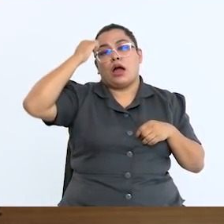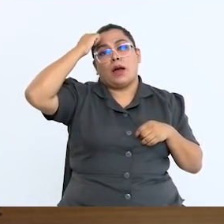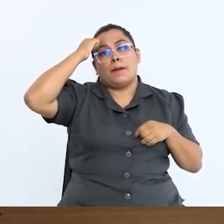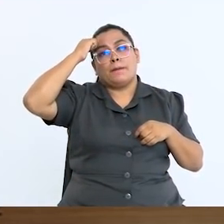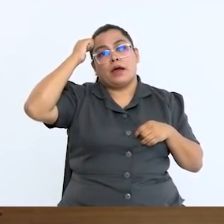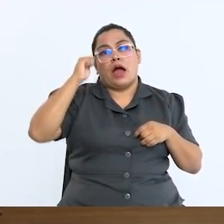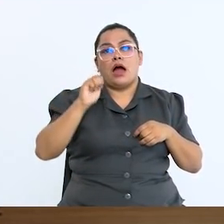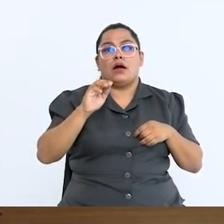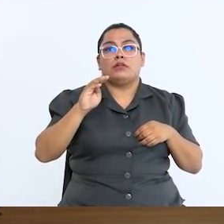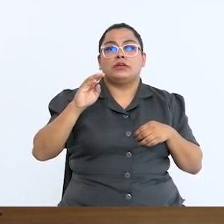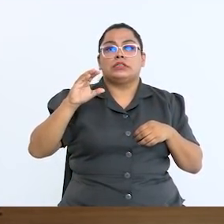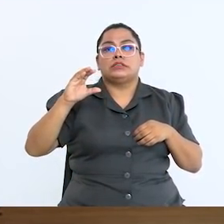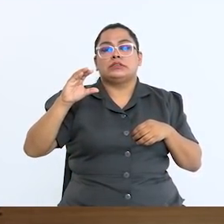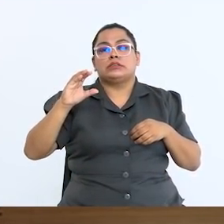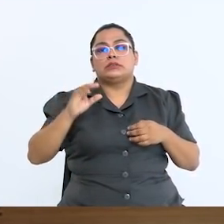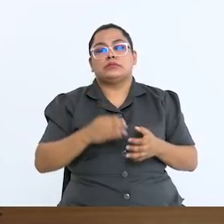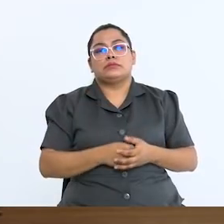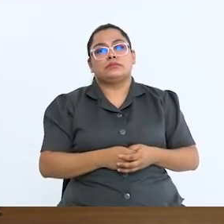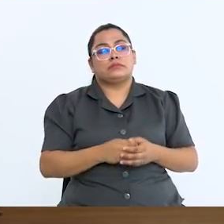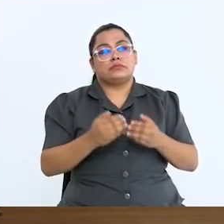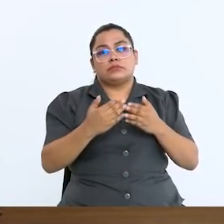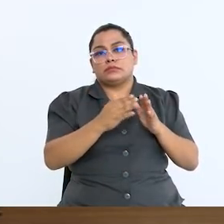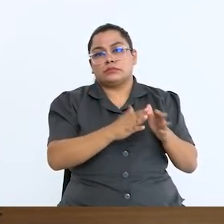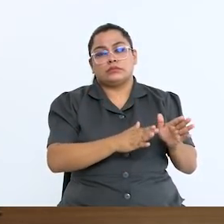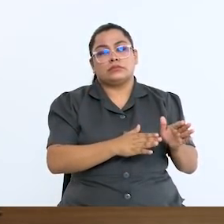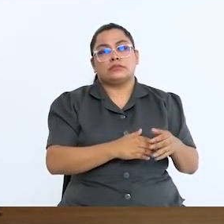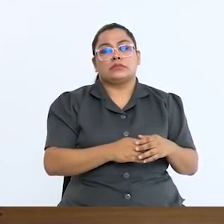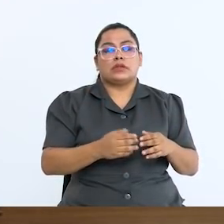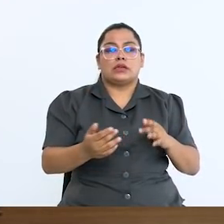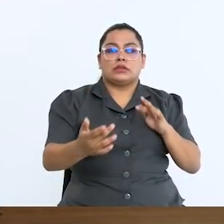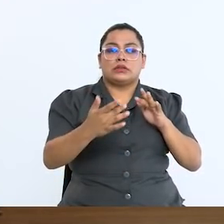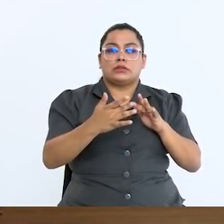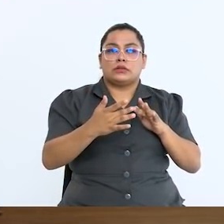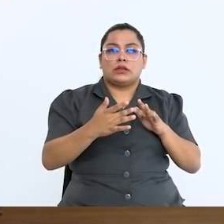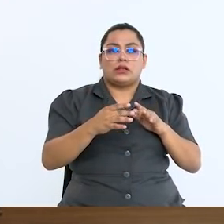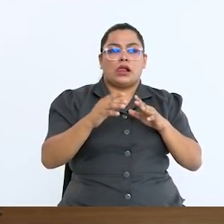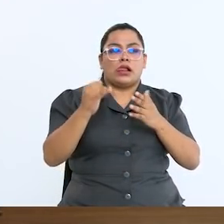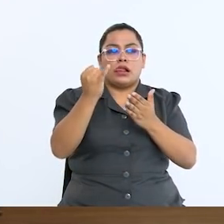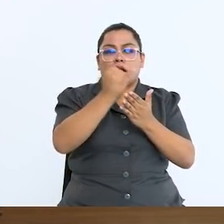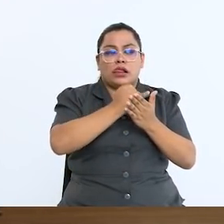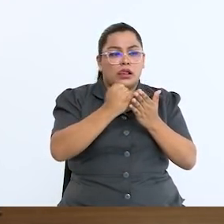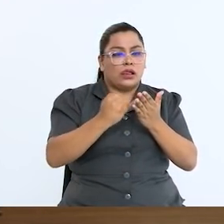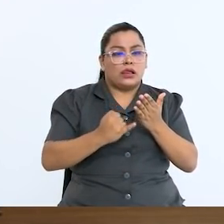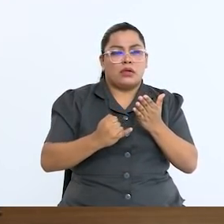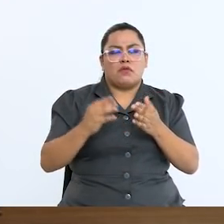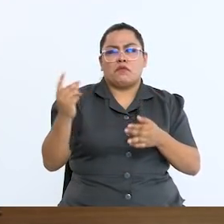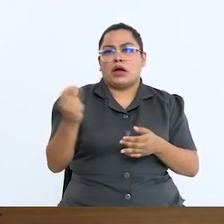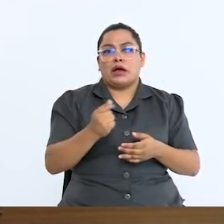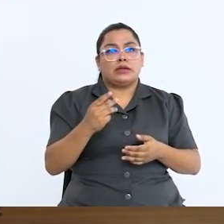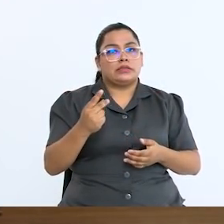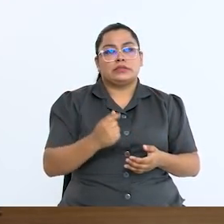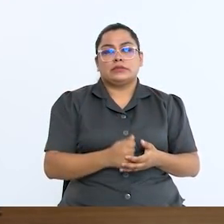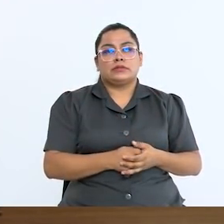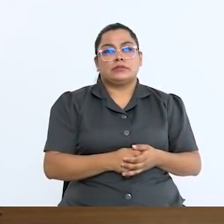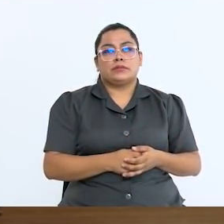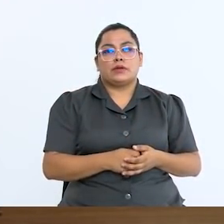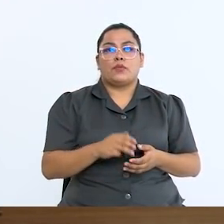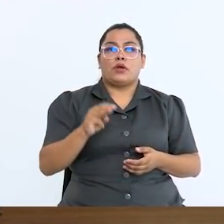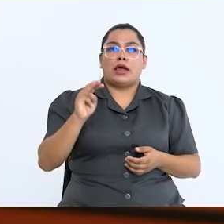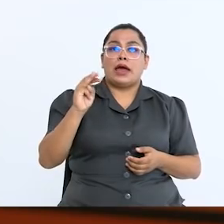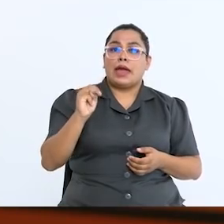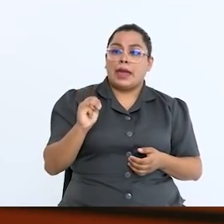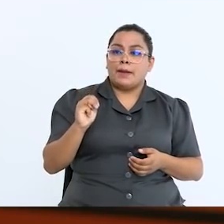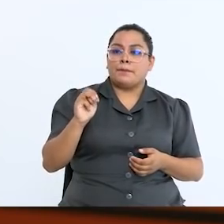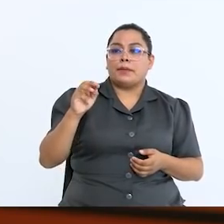las vocales. Ya al pasar a la unidad 3, entramos en contacto con las grafías unívocas más sencillas, como la